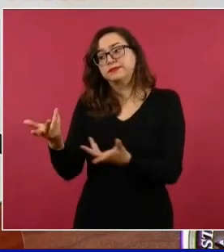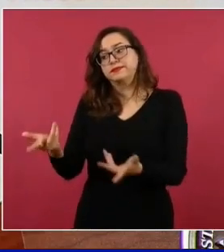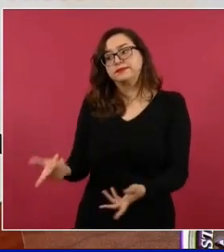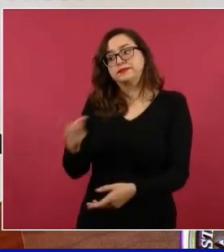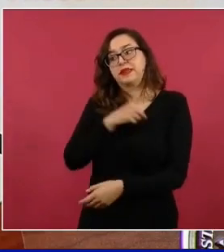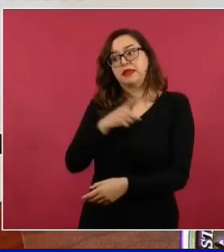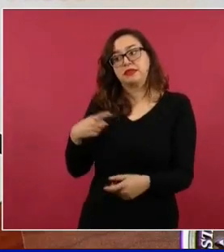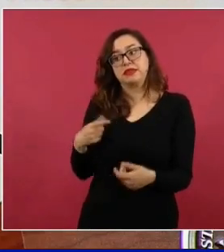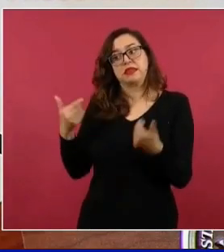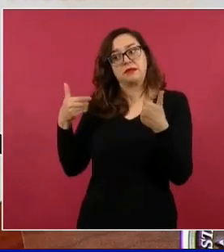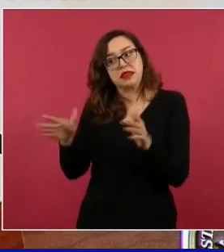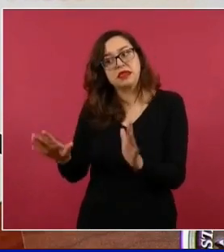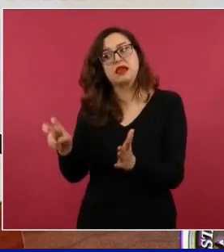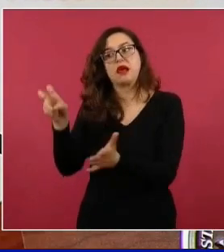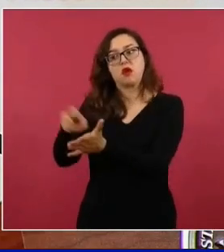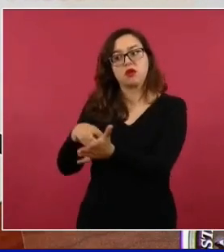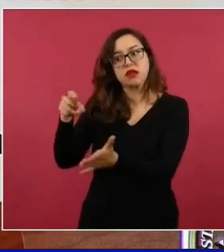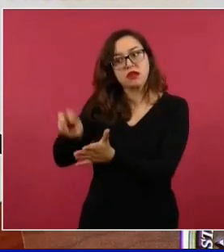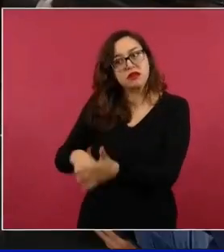y